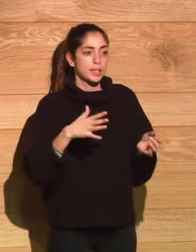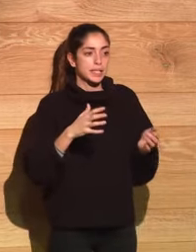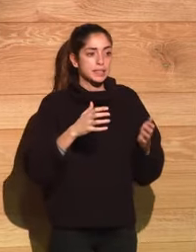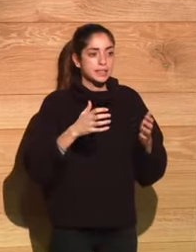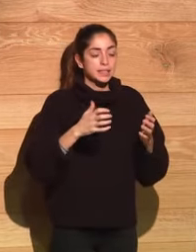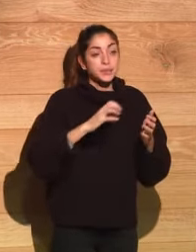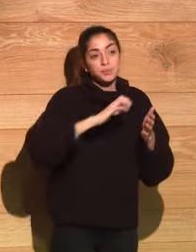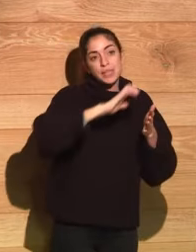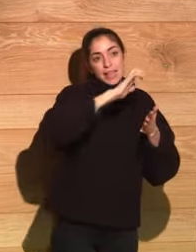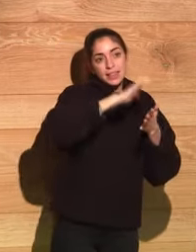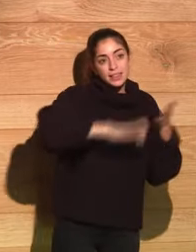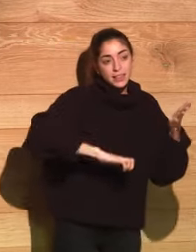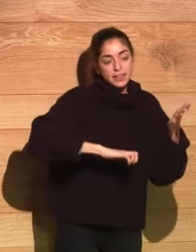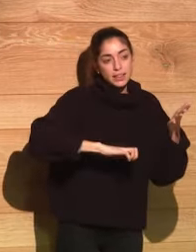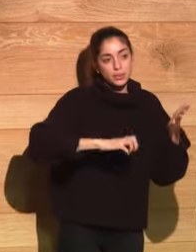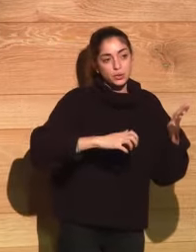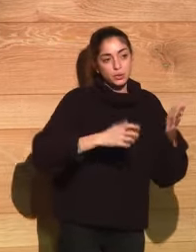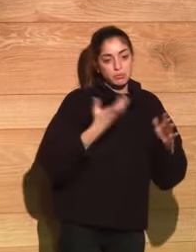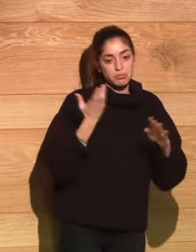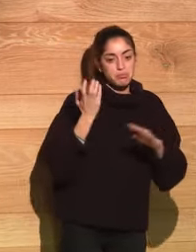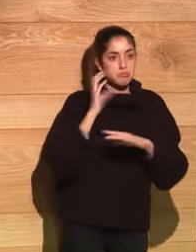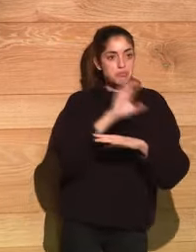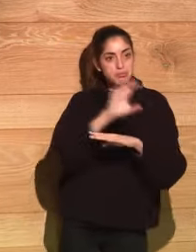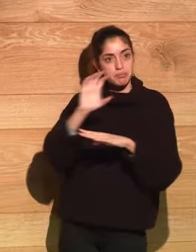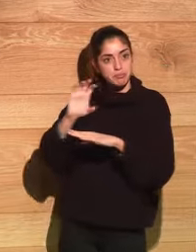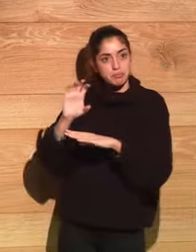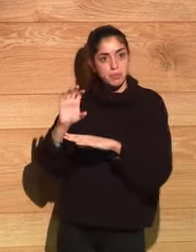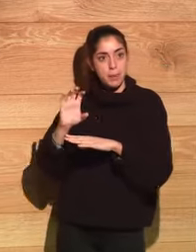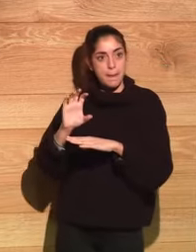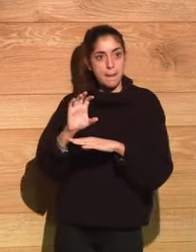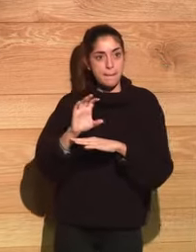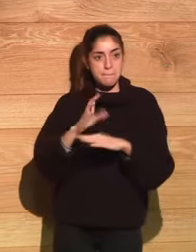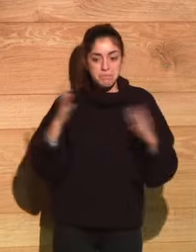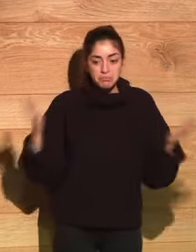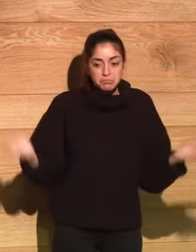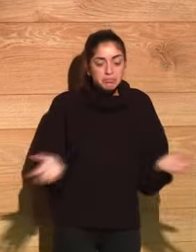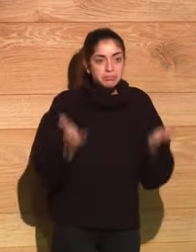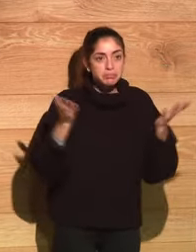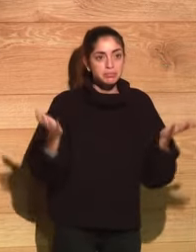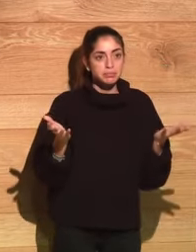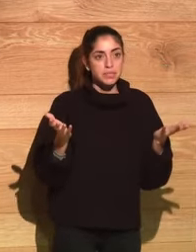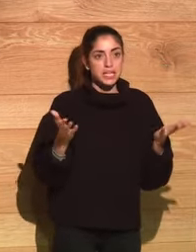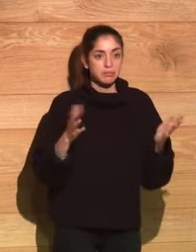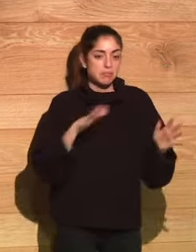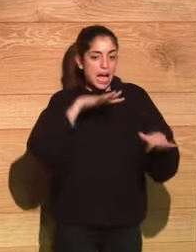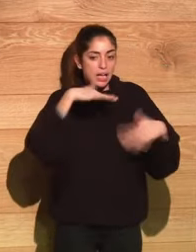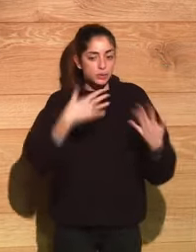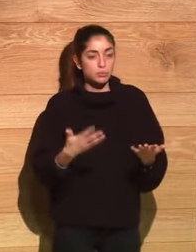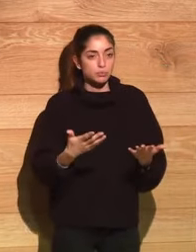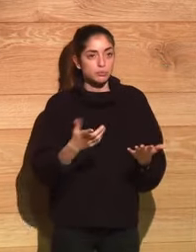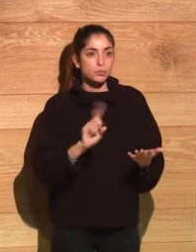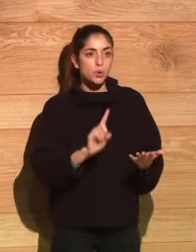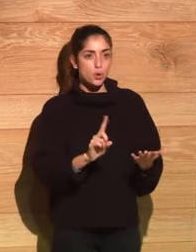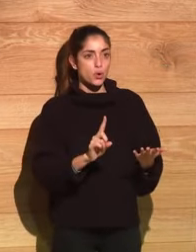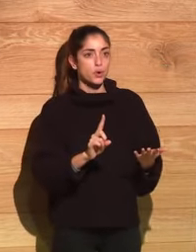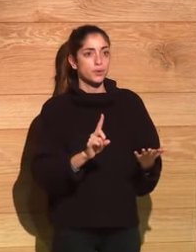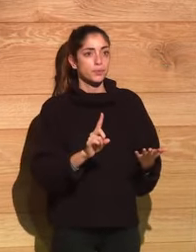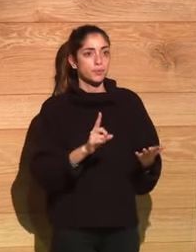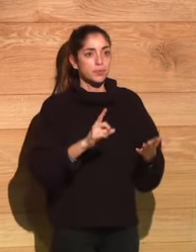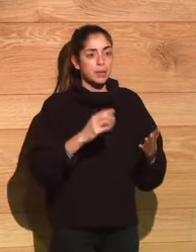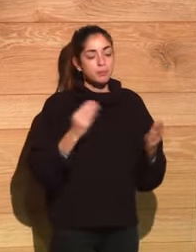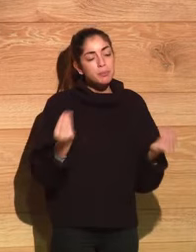textos publicados y arrojados, por decirlos así, a la intemperie de la actualidad, sino que fueran